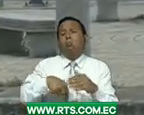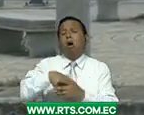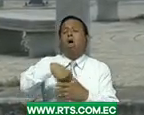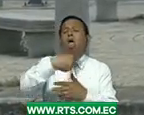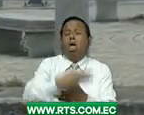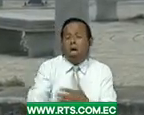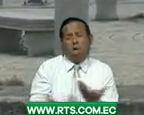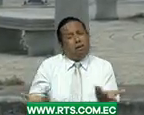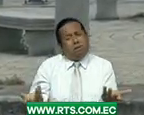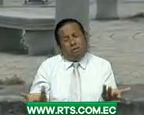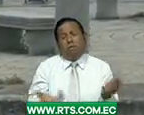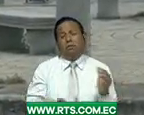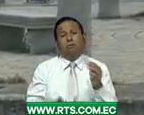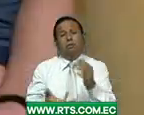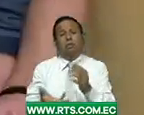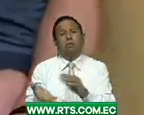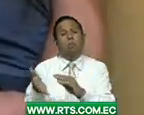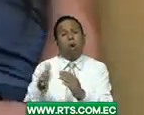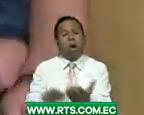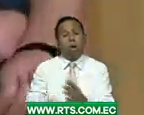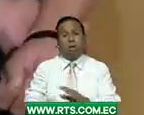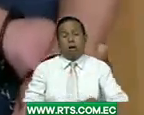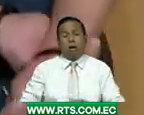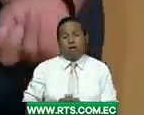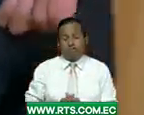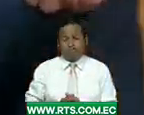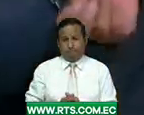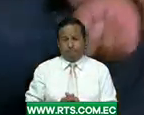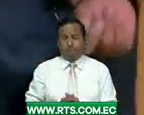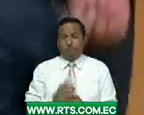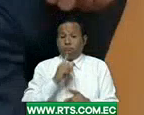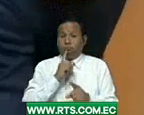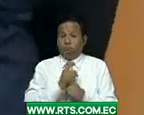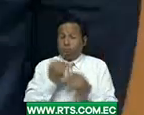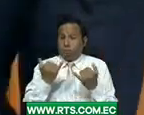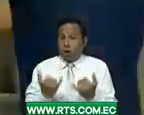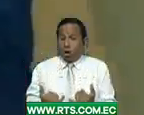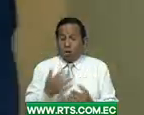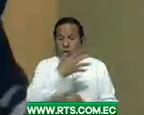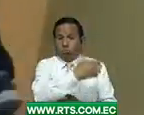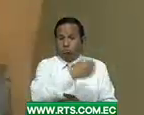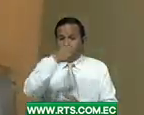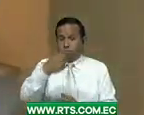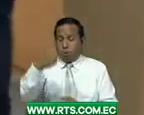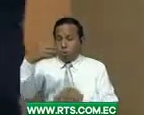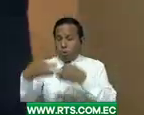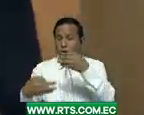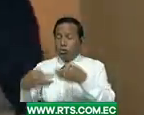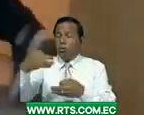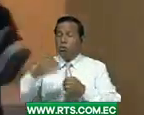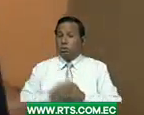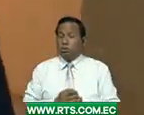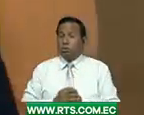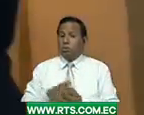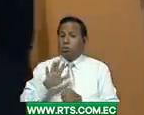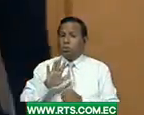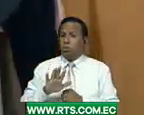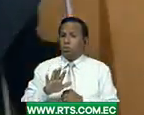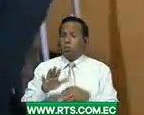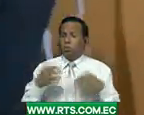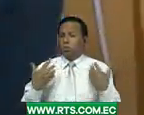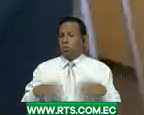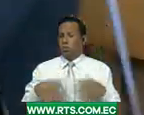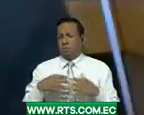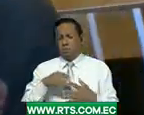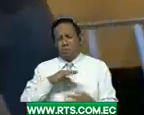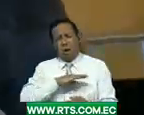estaba sin signos vitales. Ahora tendrá que enfrentar a la justicia, según las autoridades, por tan aberrante hecho